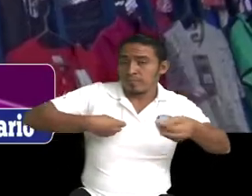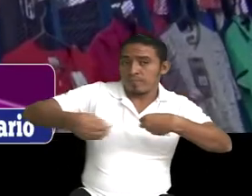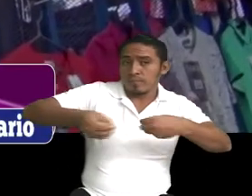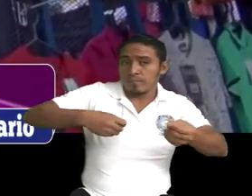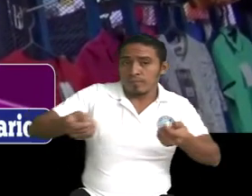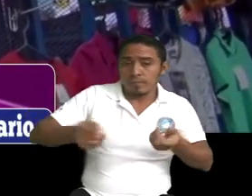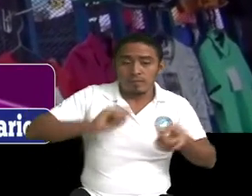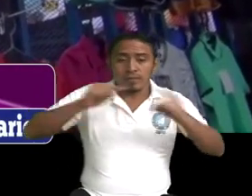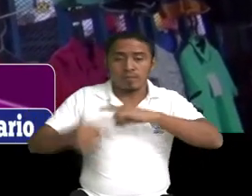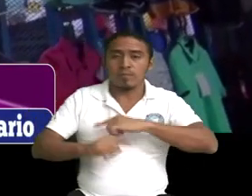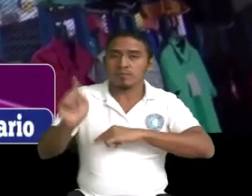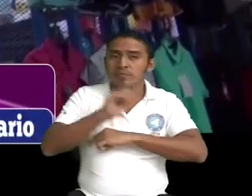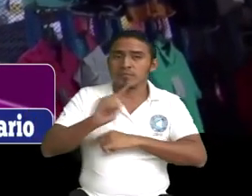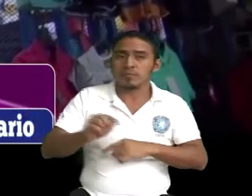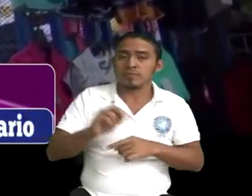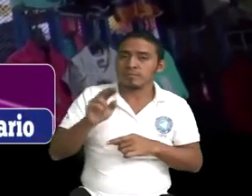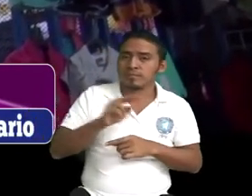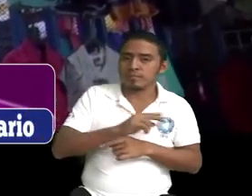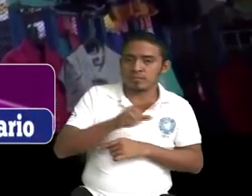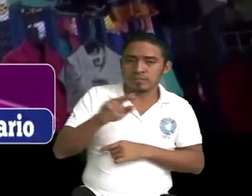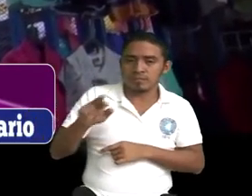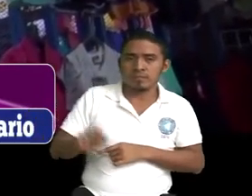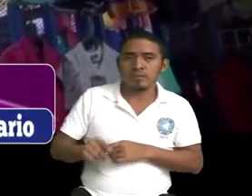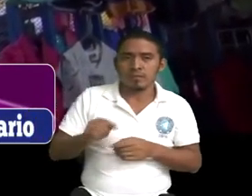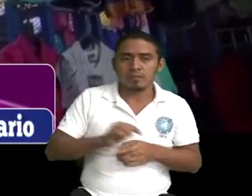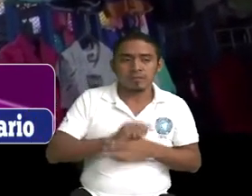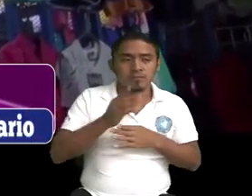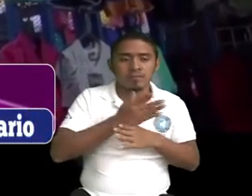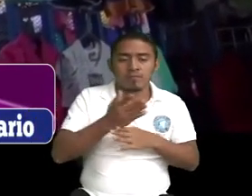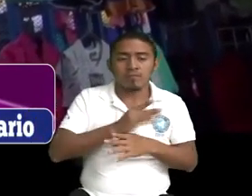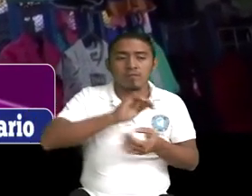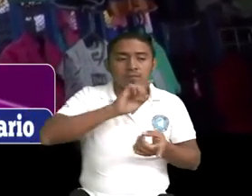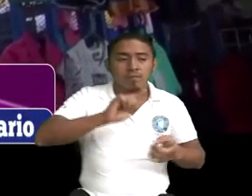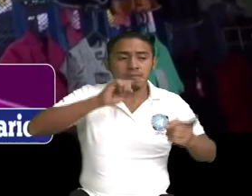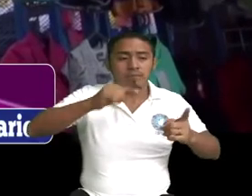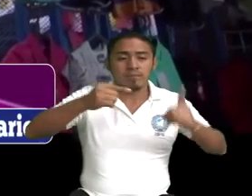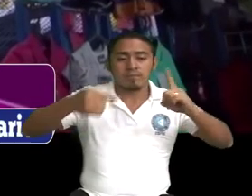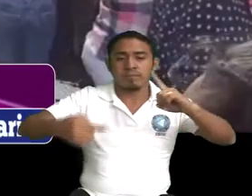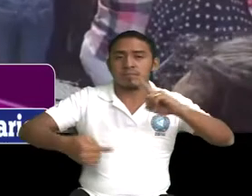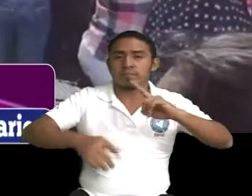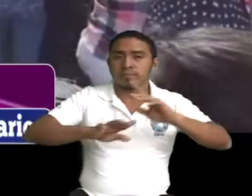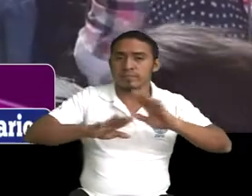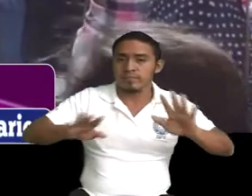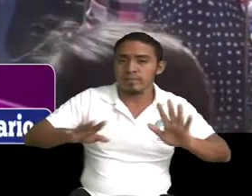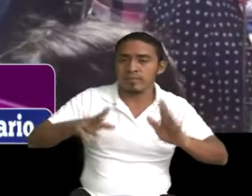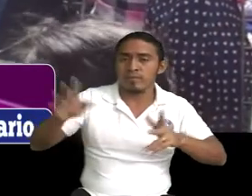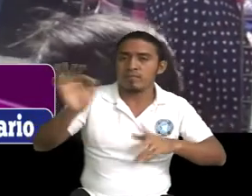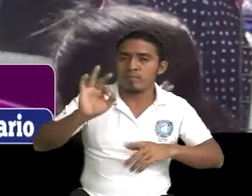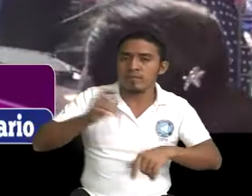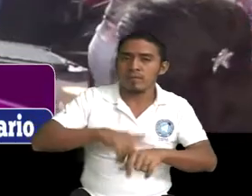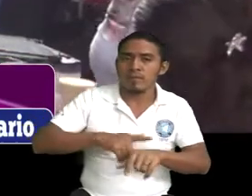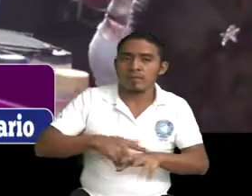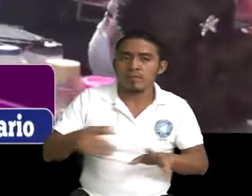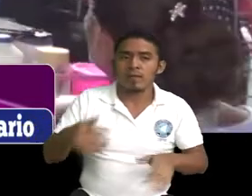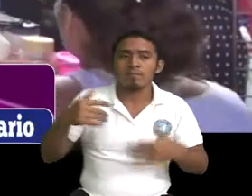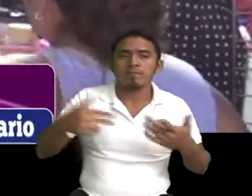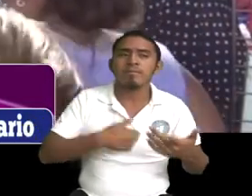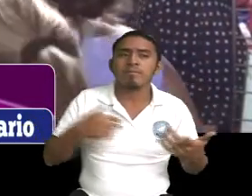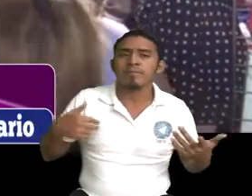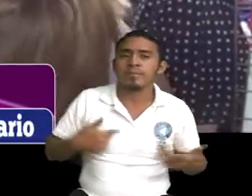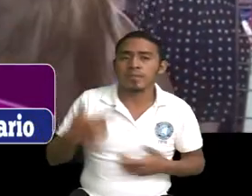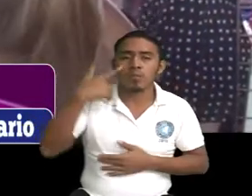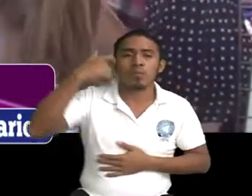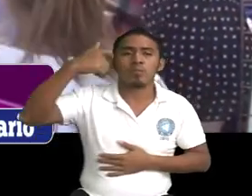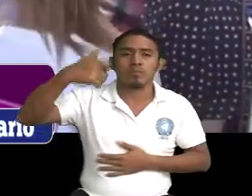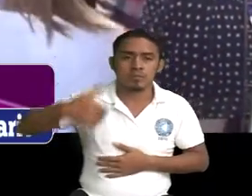no es que cambian, sino es que simple y sencillamente aprovechan cada espacio de oportunidad que fomenta y que facilita el MEFCA. ¿Qué es lo que nos espera? Y en ese sentido, conocer